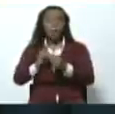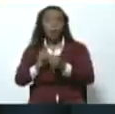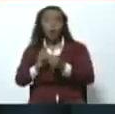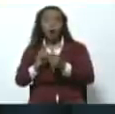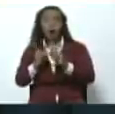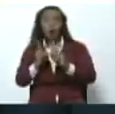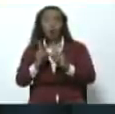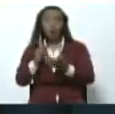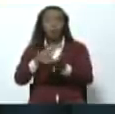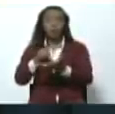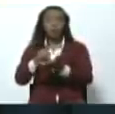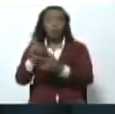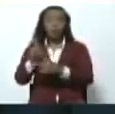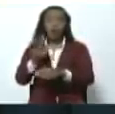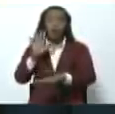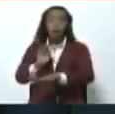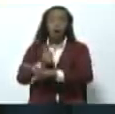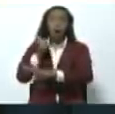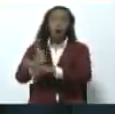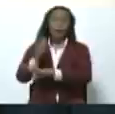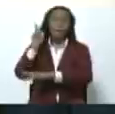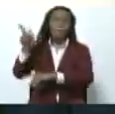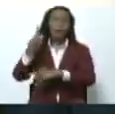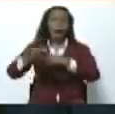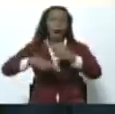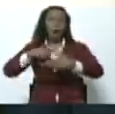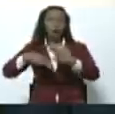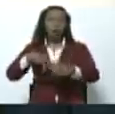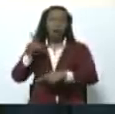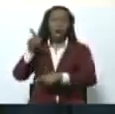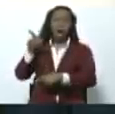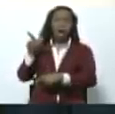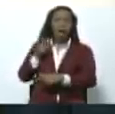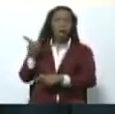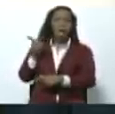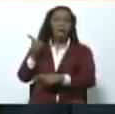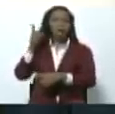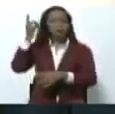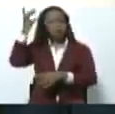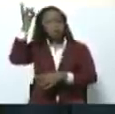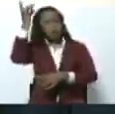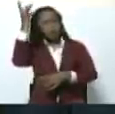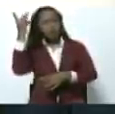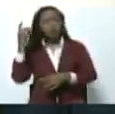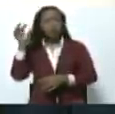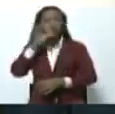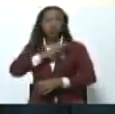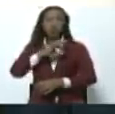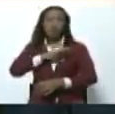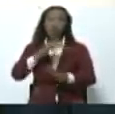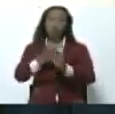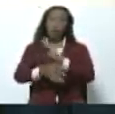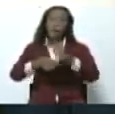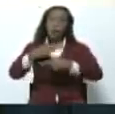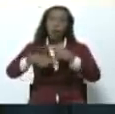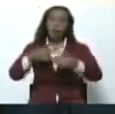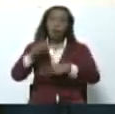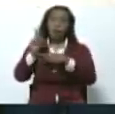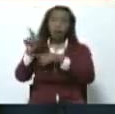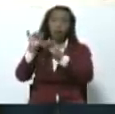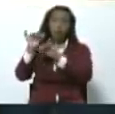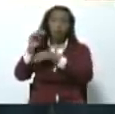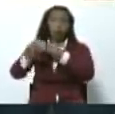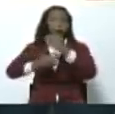que le echen la culpa a la revolución, al gobierno, al socialismo, de los problemas que ellos mismos